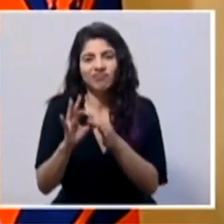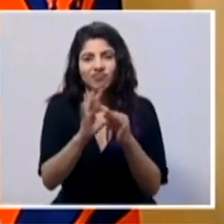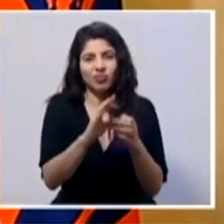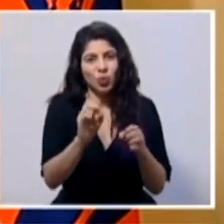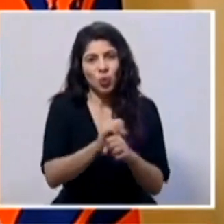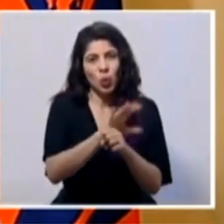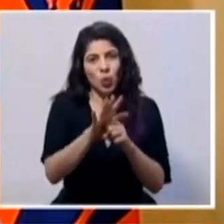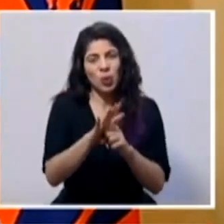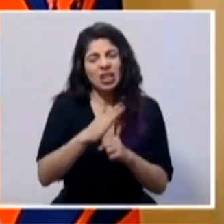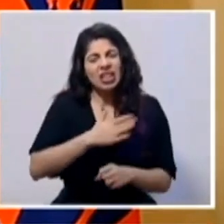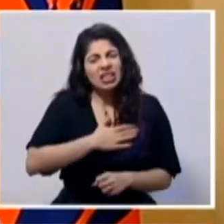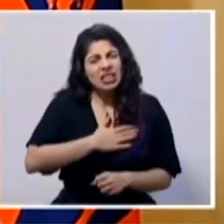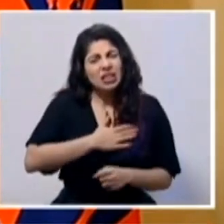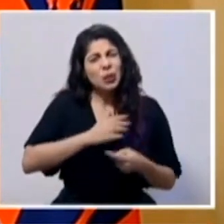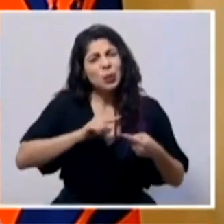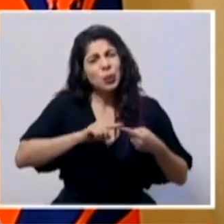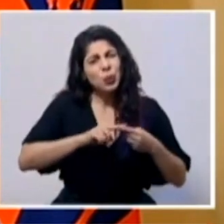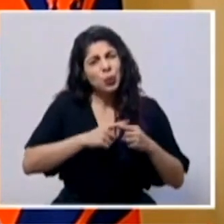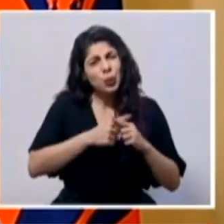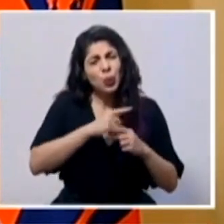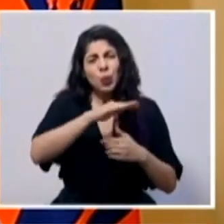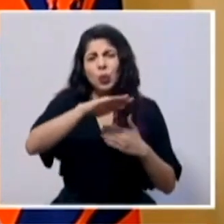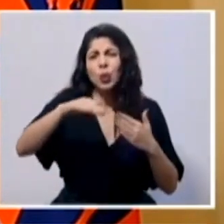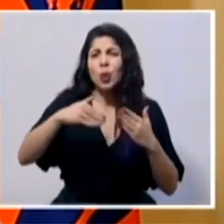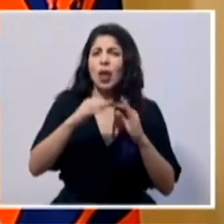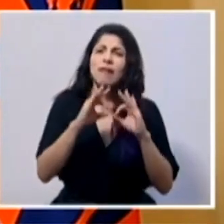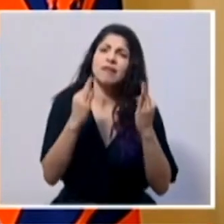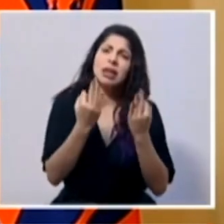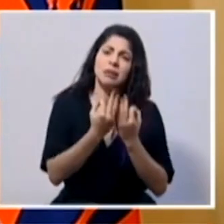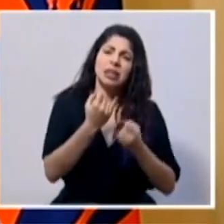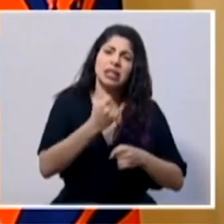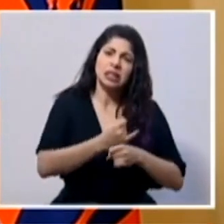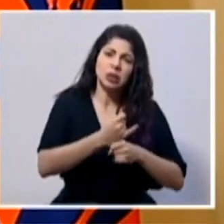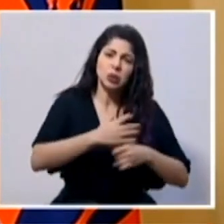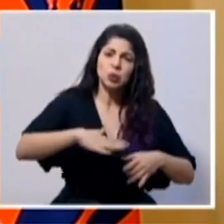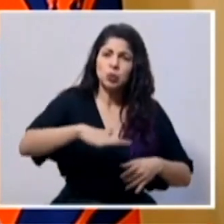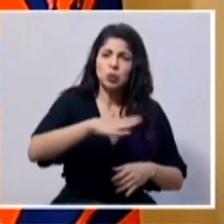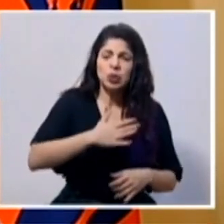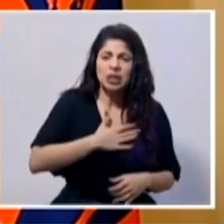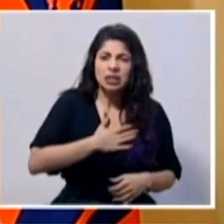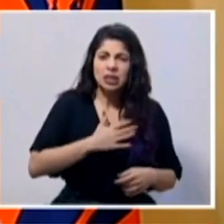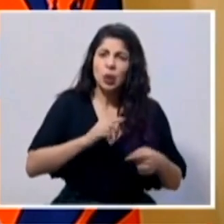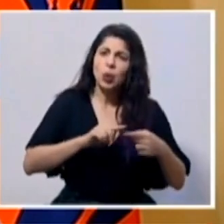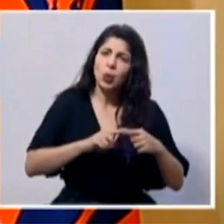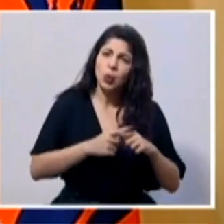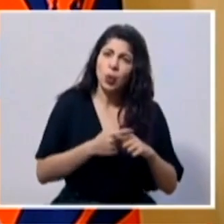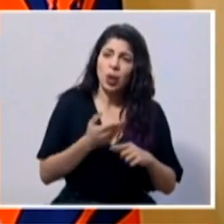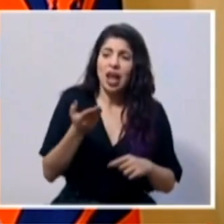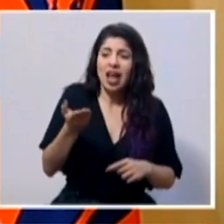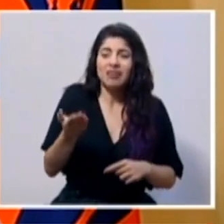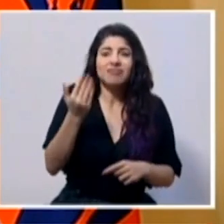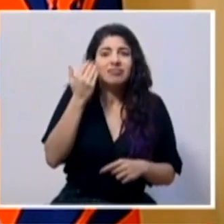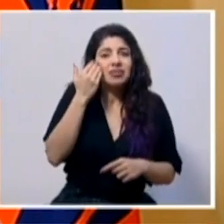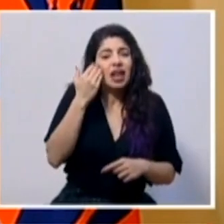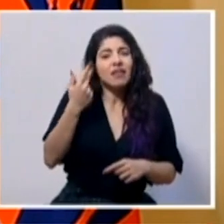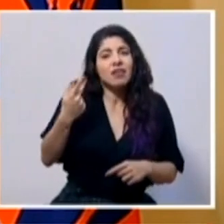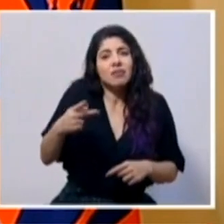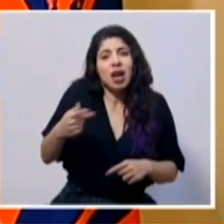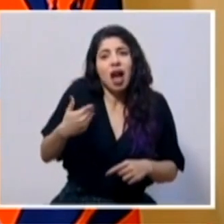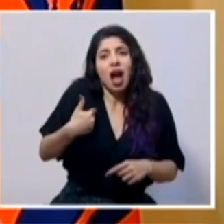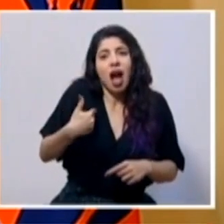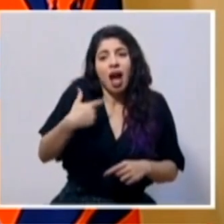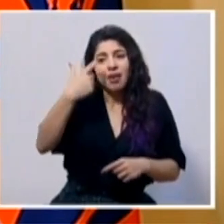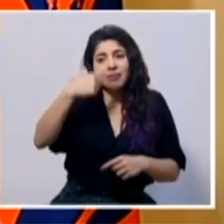COVID. Nos duele profundamente a toda la familia de la institución. Es algo a lo que estamos expuestos